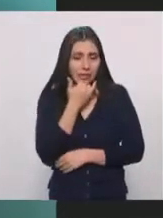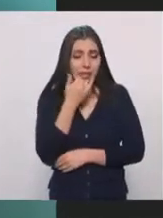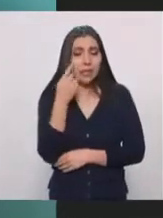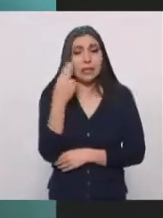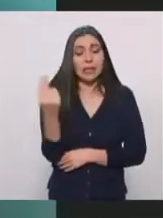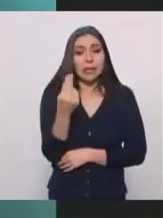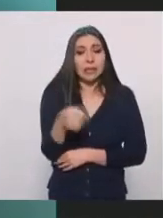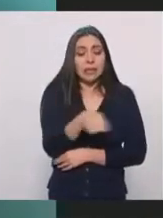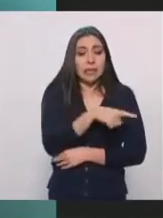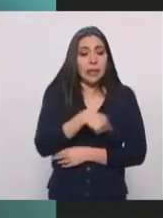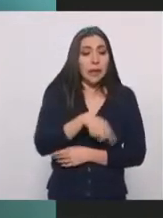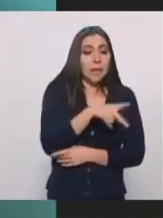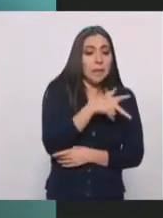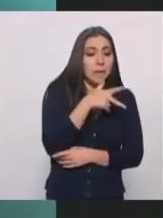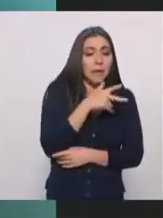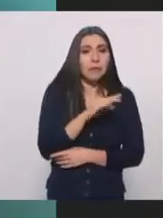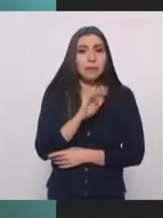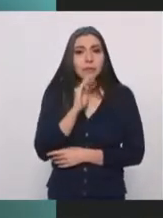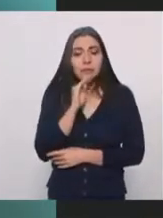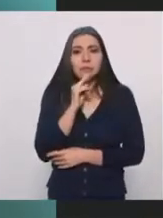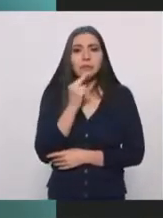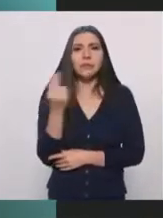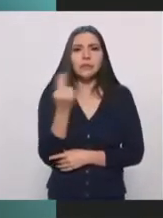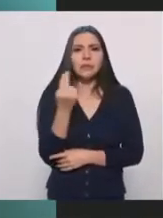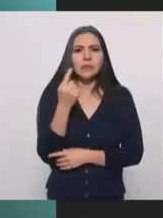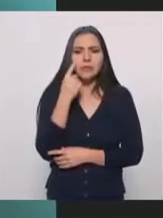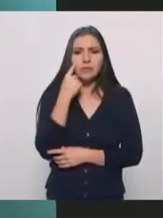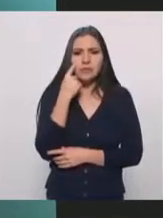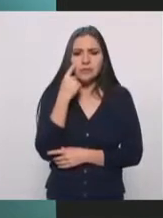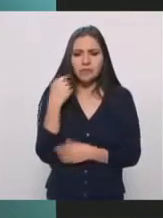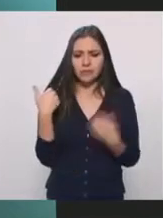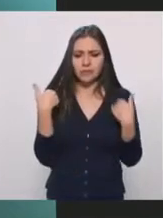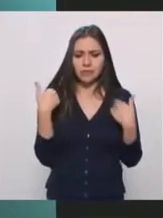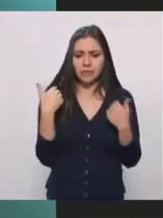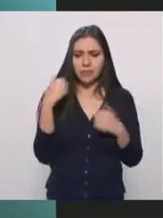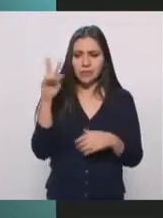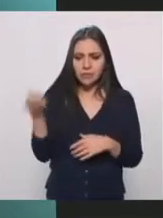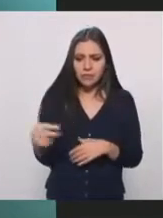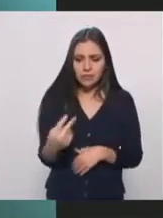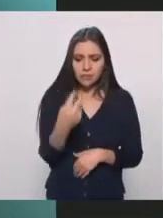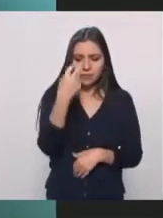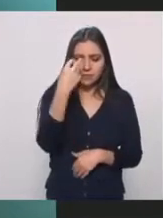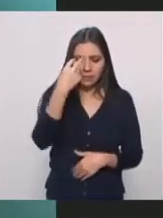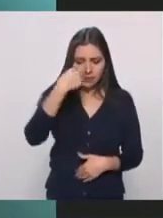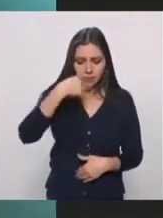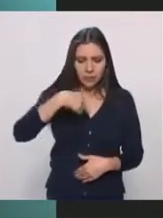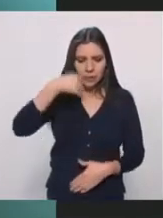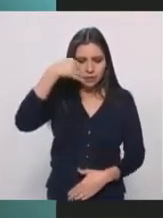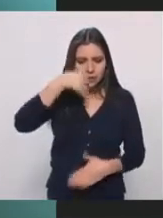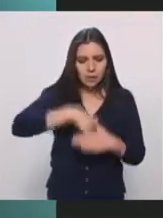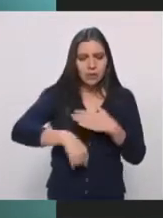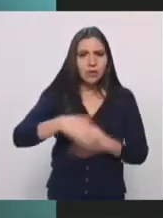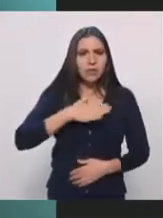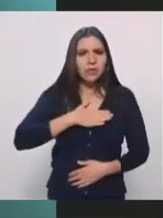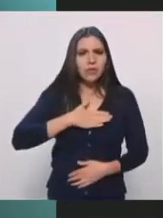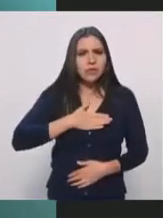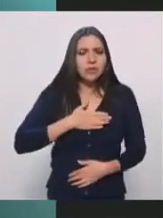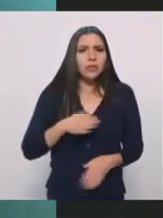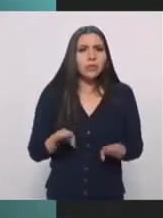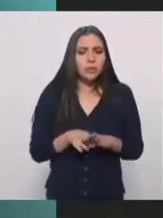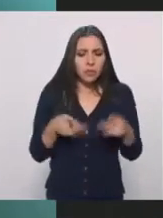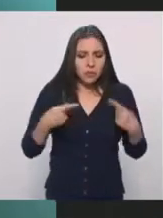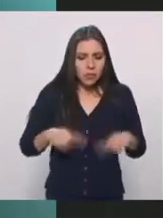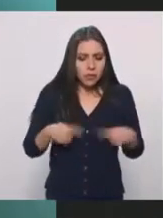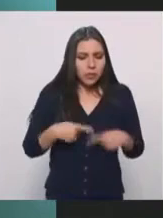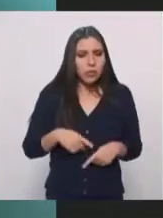padres podemos hacer una mirada hacia nosotros mismos, a trabajar en nosotros como individuos, como pareja y con